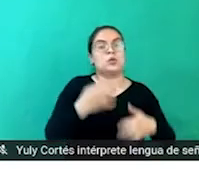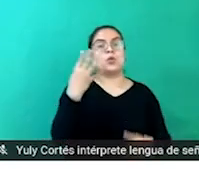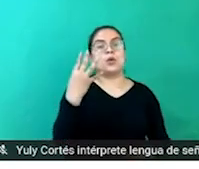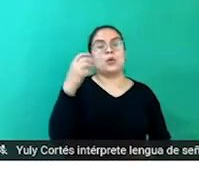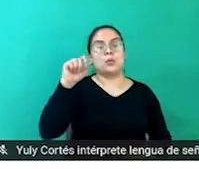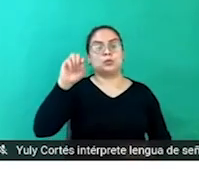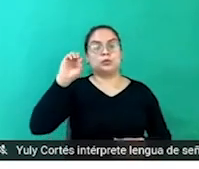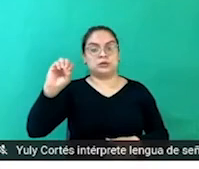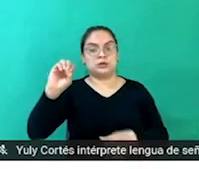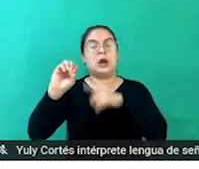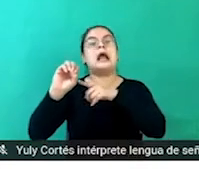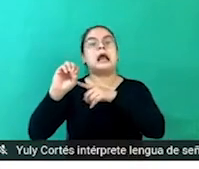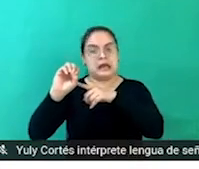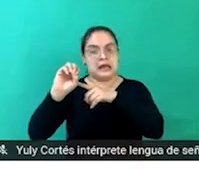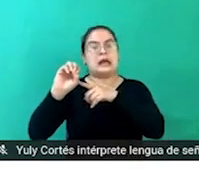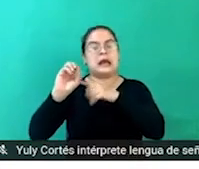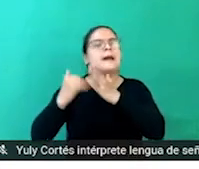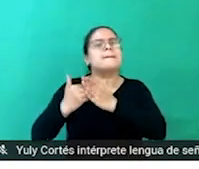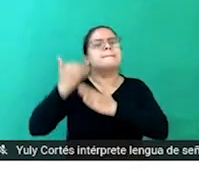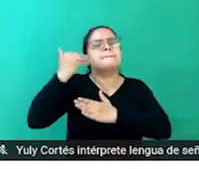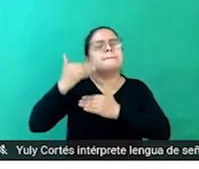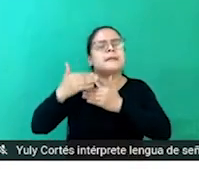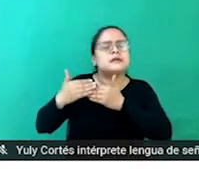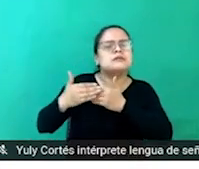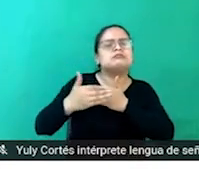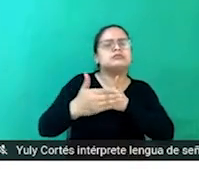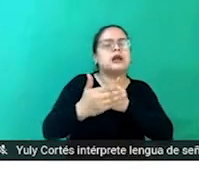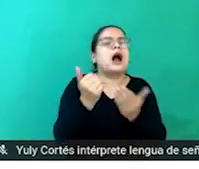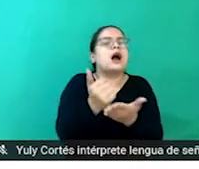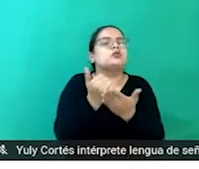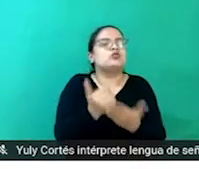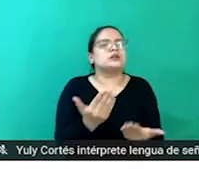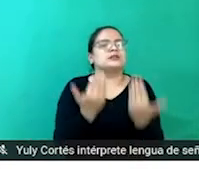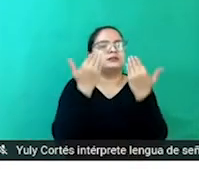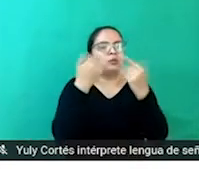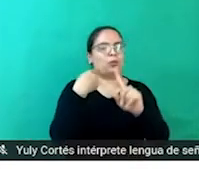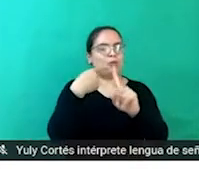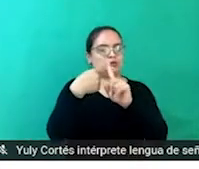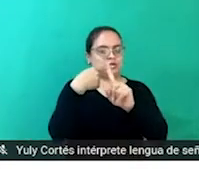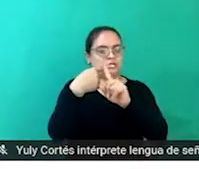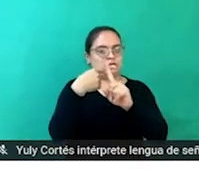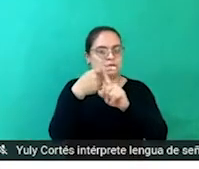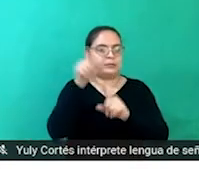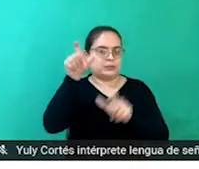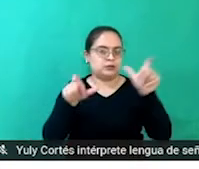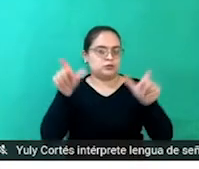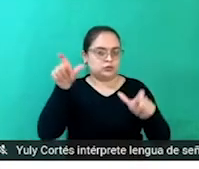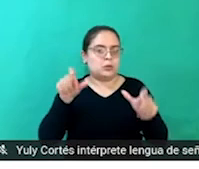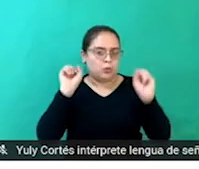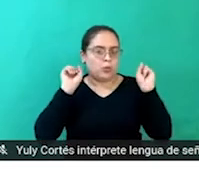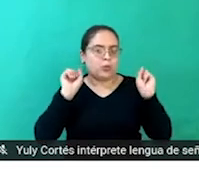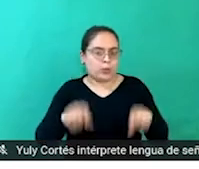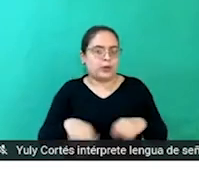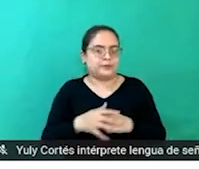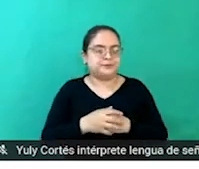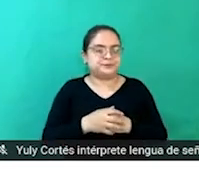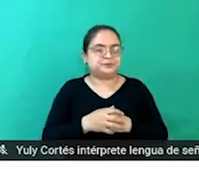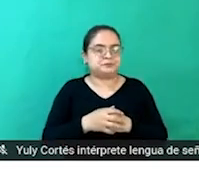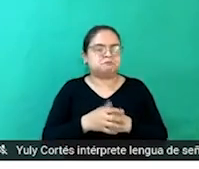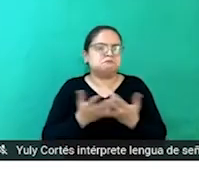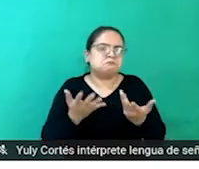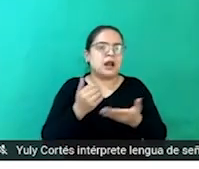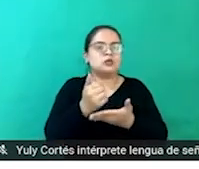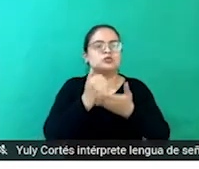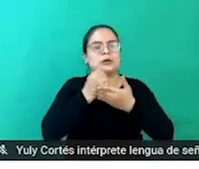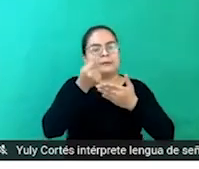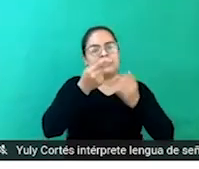eso ya genera a su vez ventajas hacia el usuario. ¿Ya? O sea, esto ya genera un ahorro de